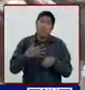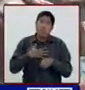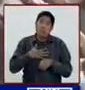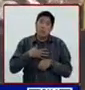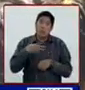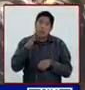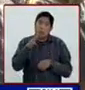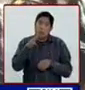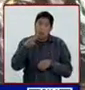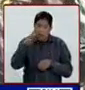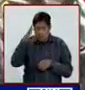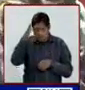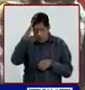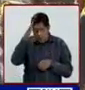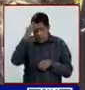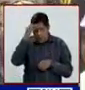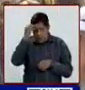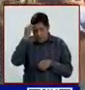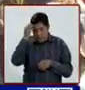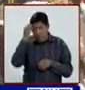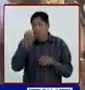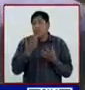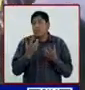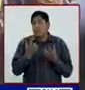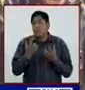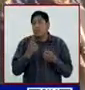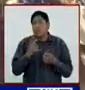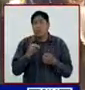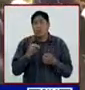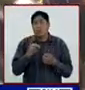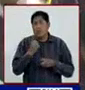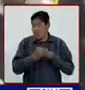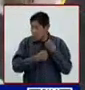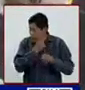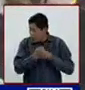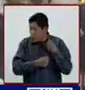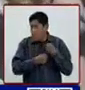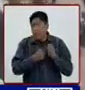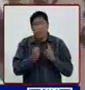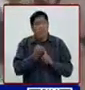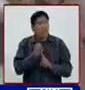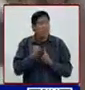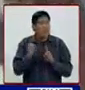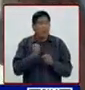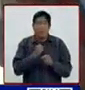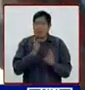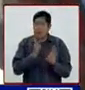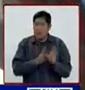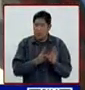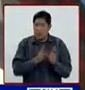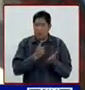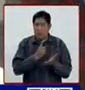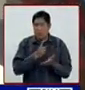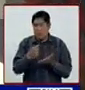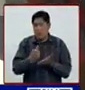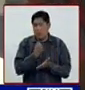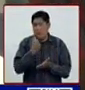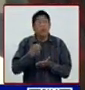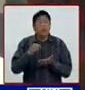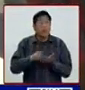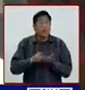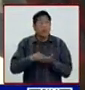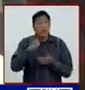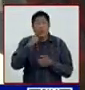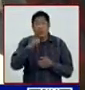madre de familia, quisiera que no sufran de violencia psicológica nadie. Con esto los jóvenes, las señoritas